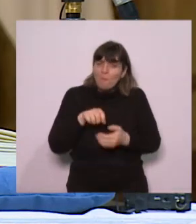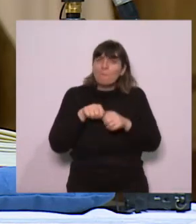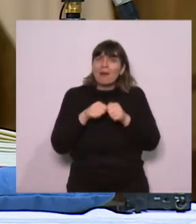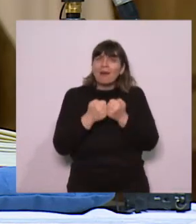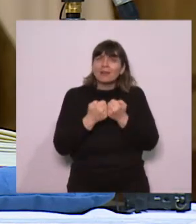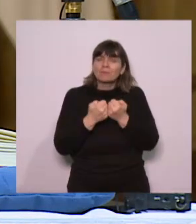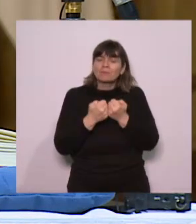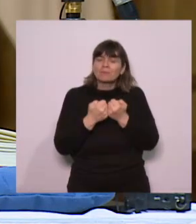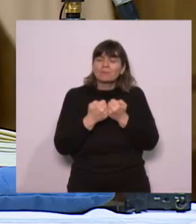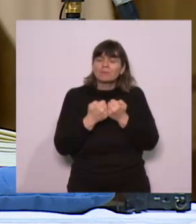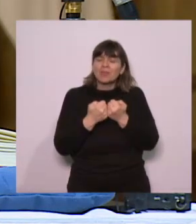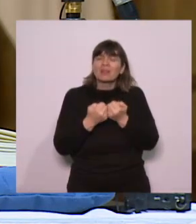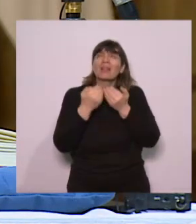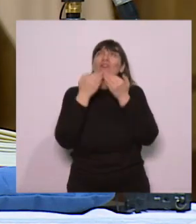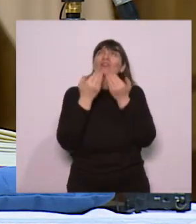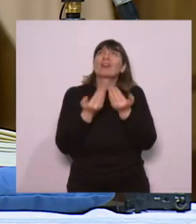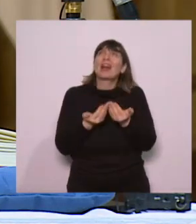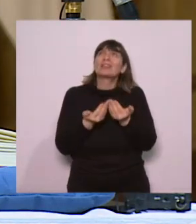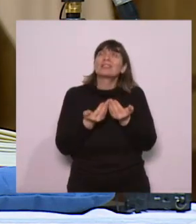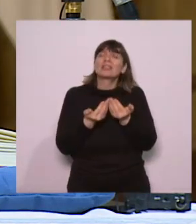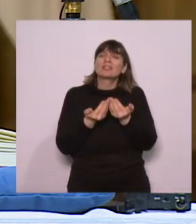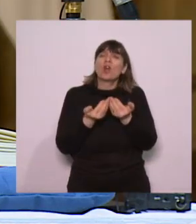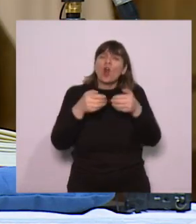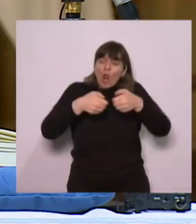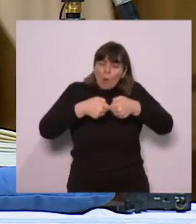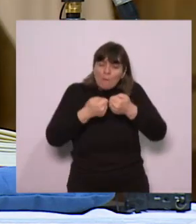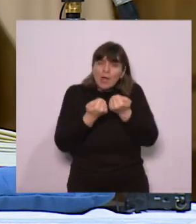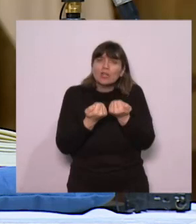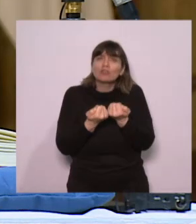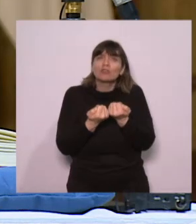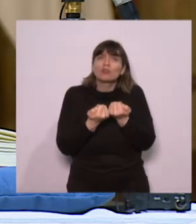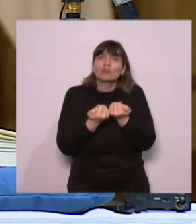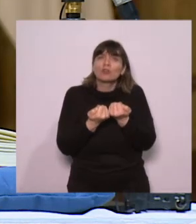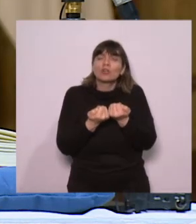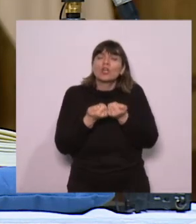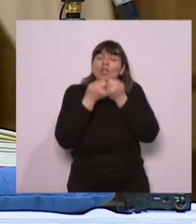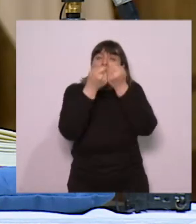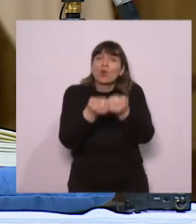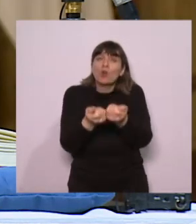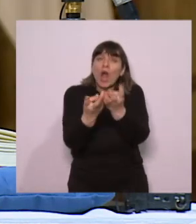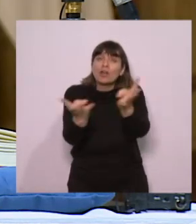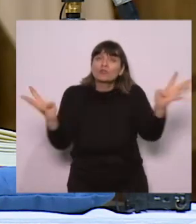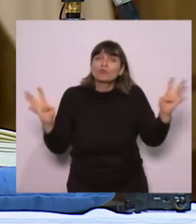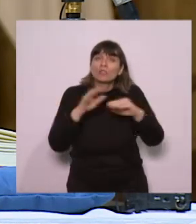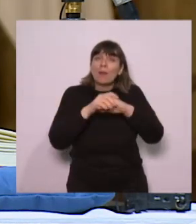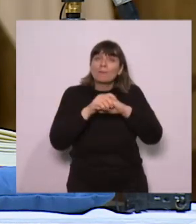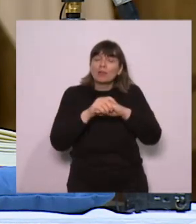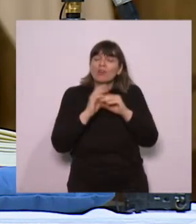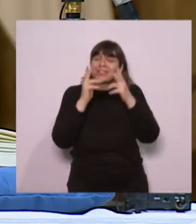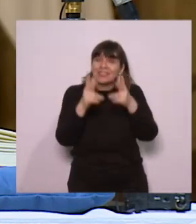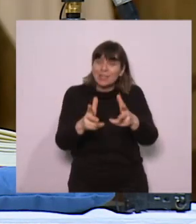pan, dándote gracias, lo partió y lo dio a sus